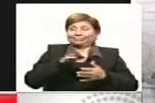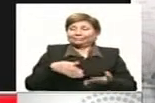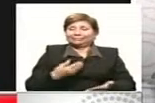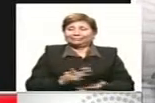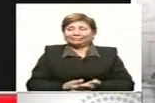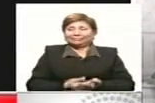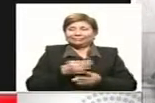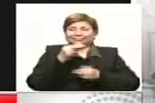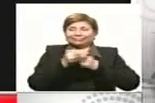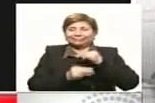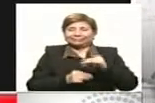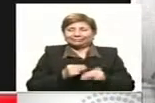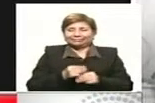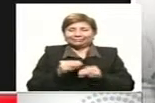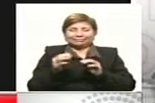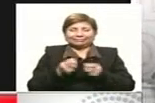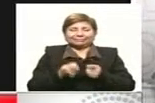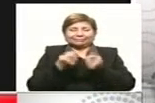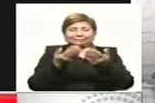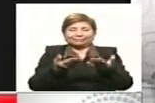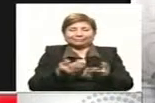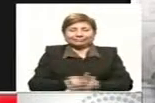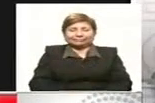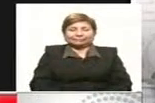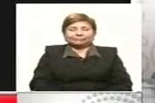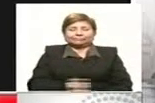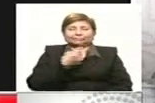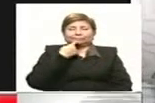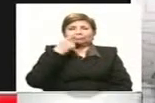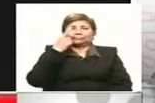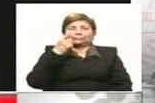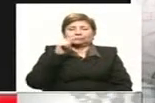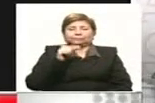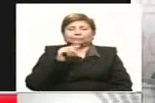el monto que se nos asigna a nosotros es